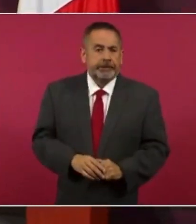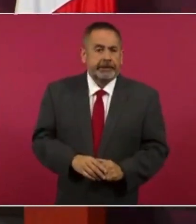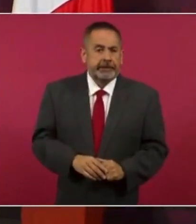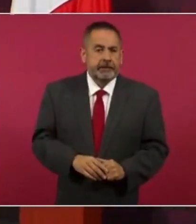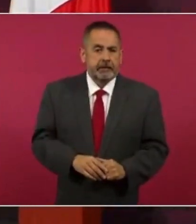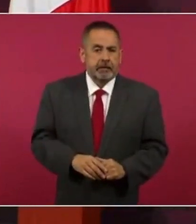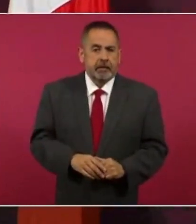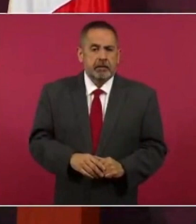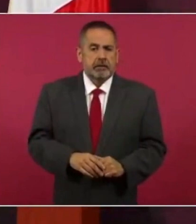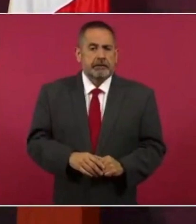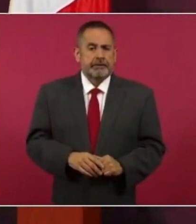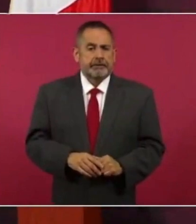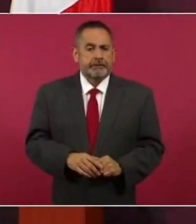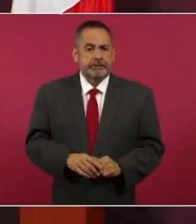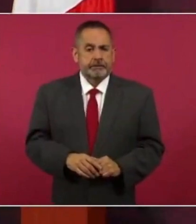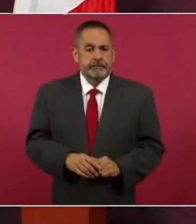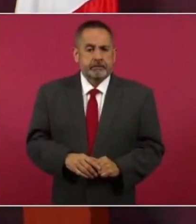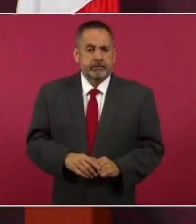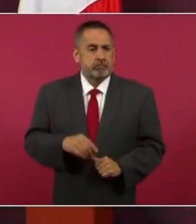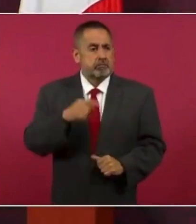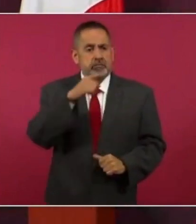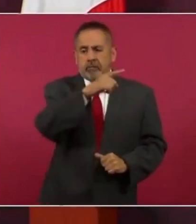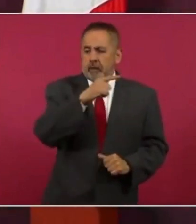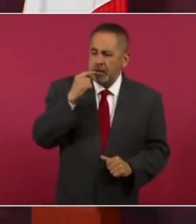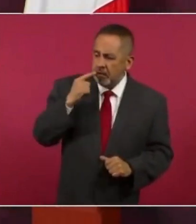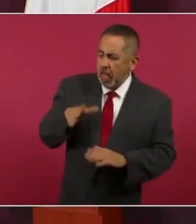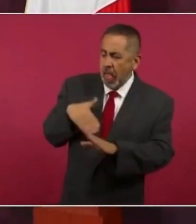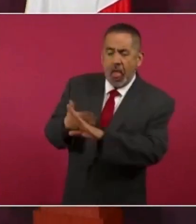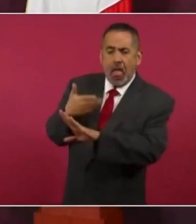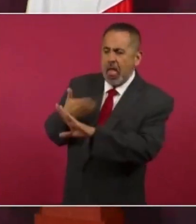Nos agarraron de piñata